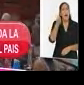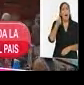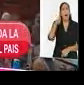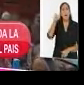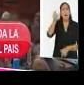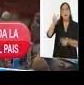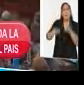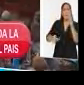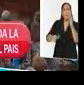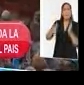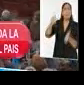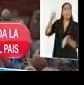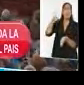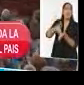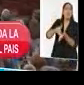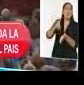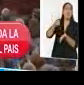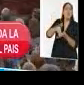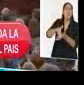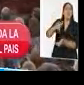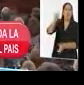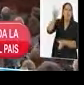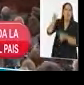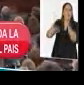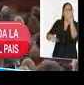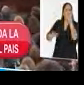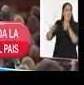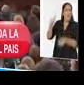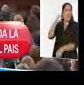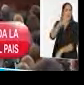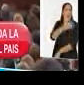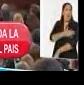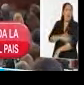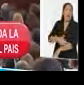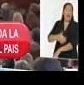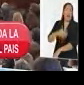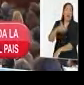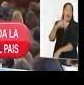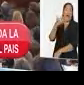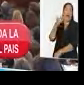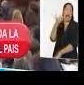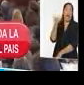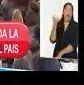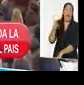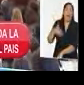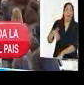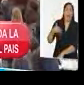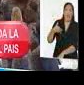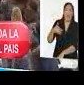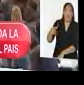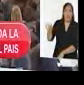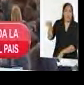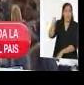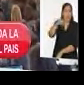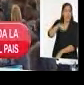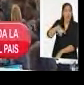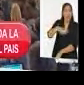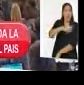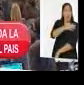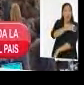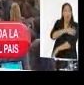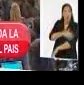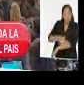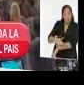No es eso, una extorsión, es un análisis político. Pero vos lo tenés que está un gobierno. Bueno, un congreso que tenga una pluralidad de pero voces. Estamos discutiendo otras cosas, digamos. Lo ideal es un